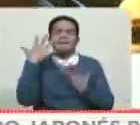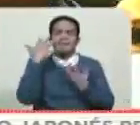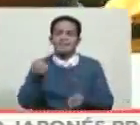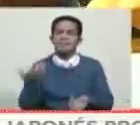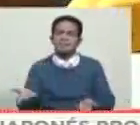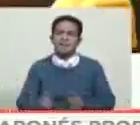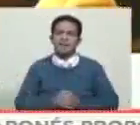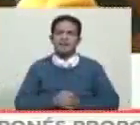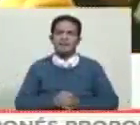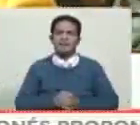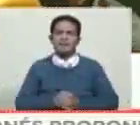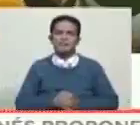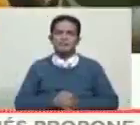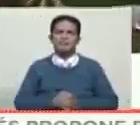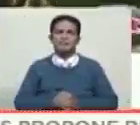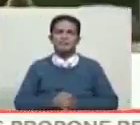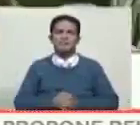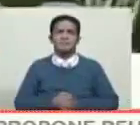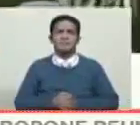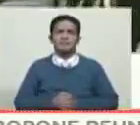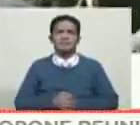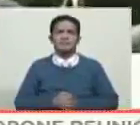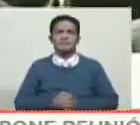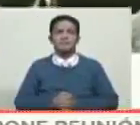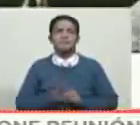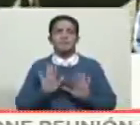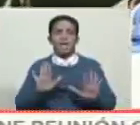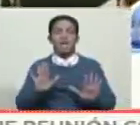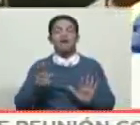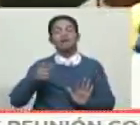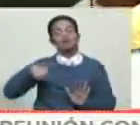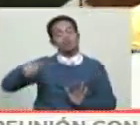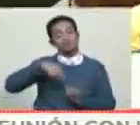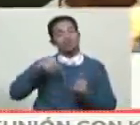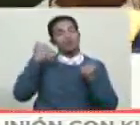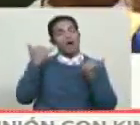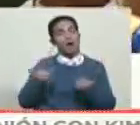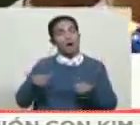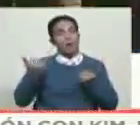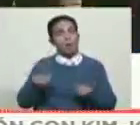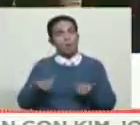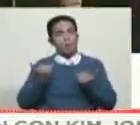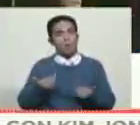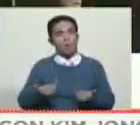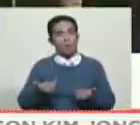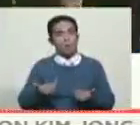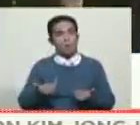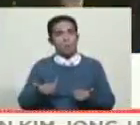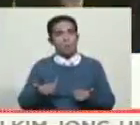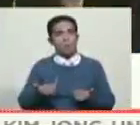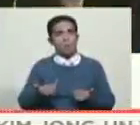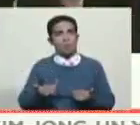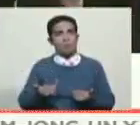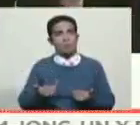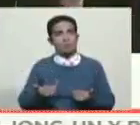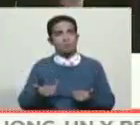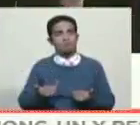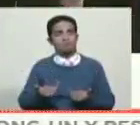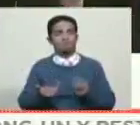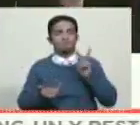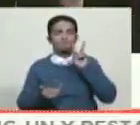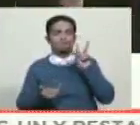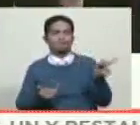quieren entender. Ahora nos toca a nosotros ahora, hermanos y hermanas, vista la actitud de